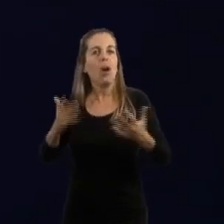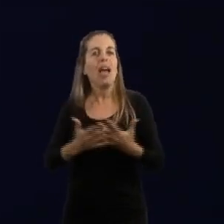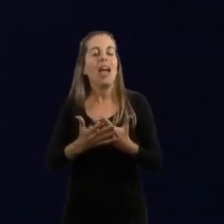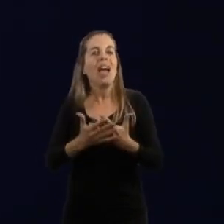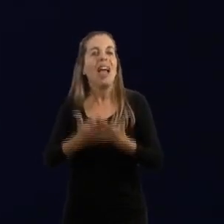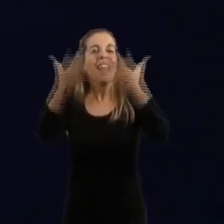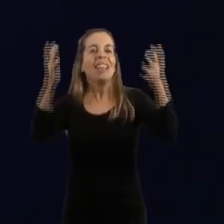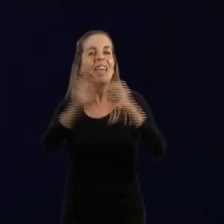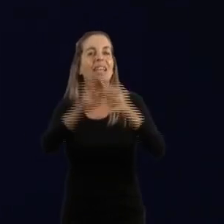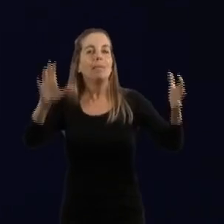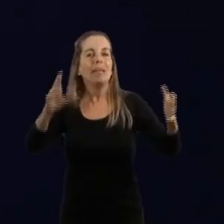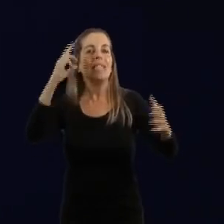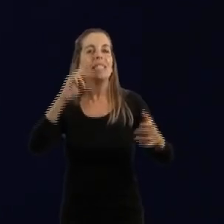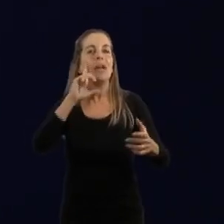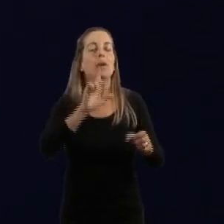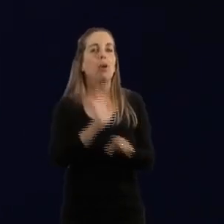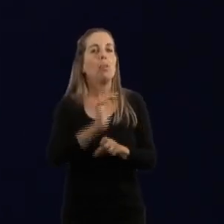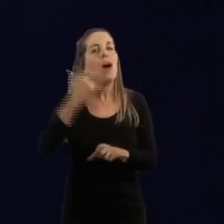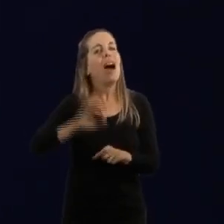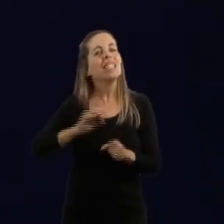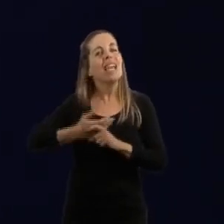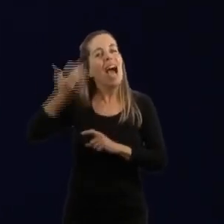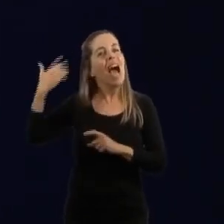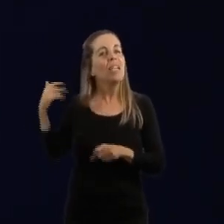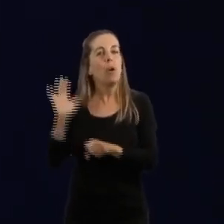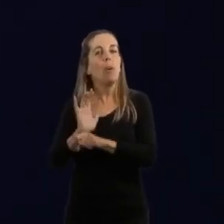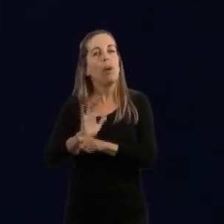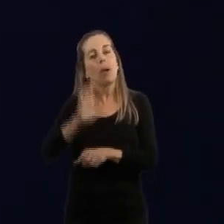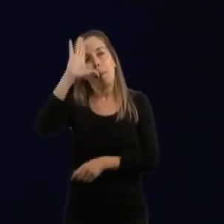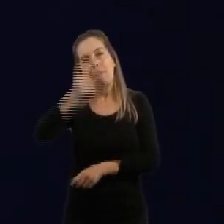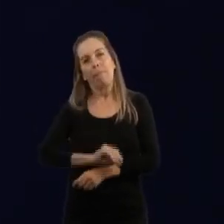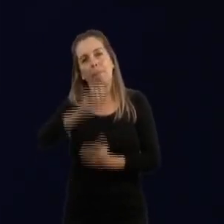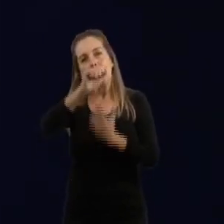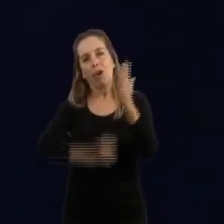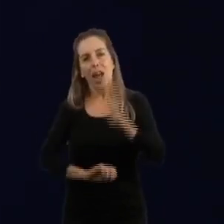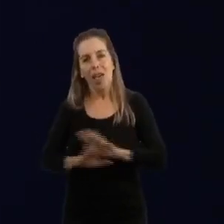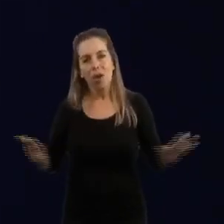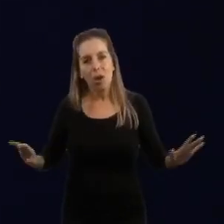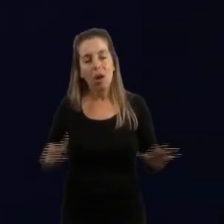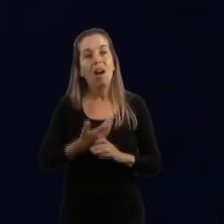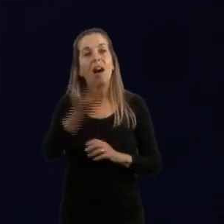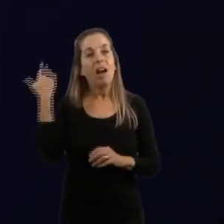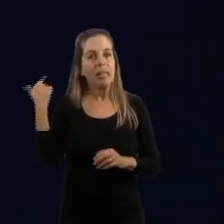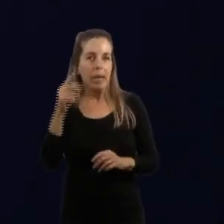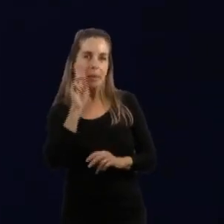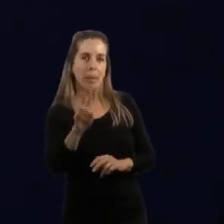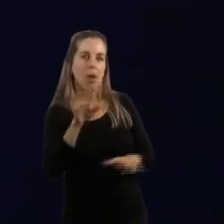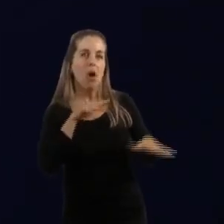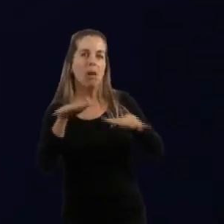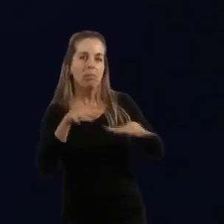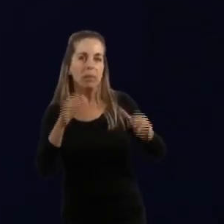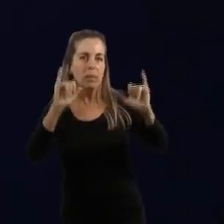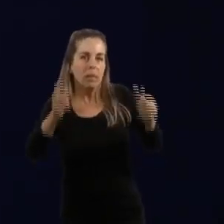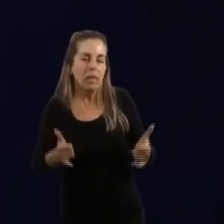durante tanto tiempo. Y por eso por ahí es que la alegría es el doble, ¿no?, de haber recuperado o de estar recuperando estos